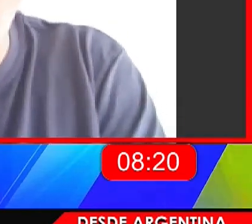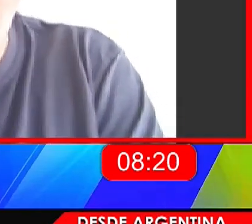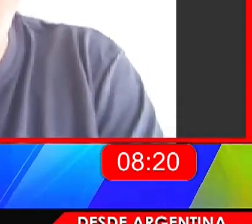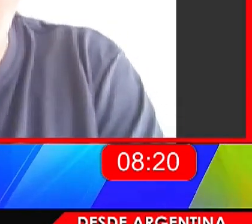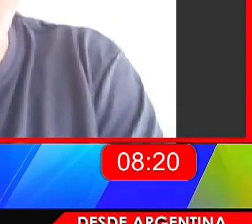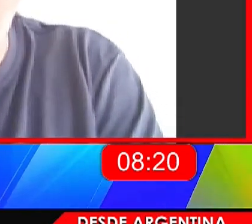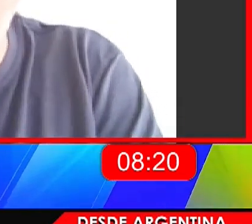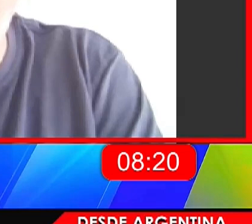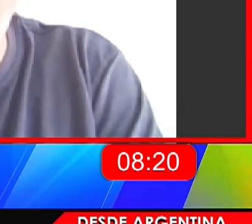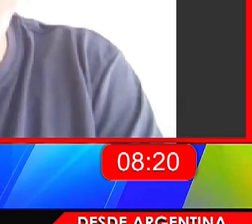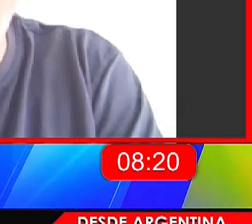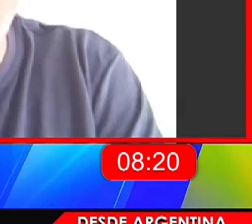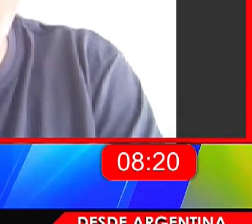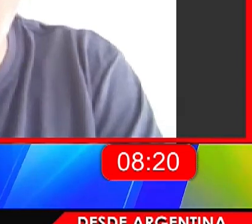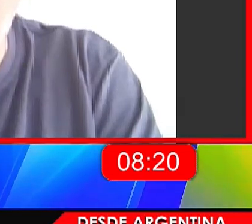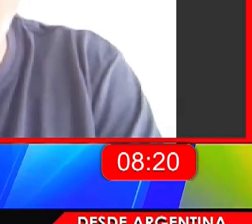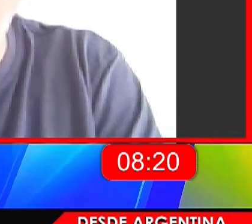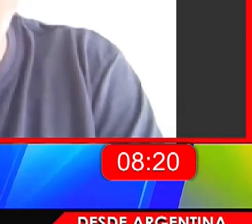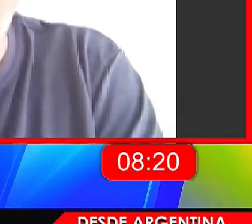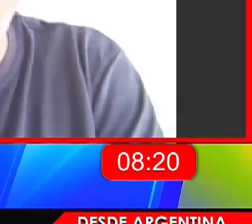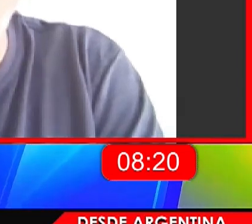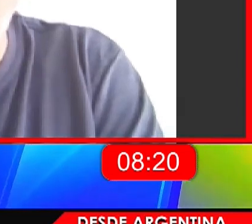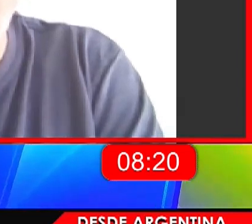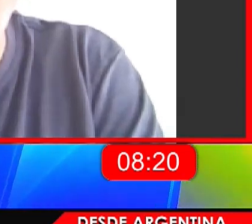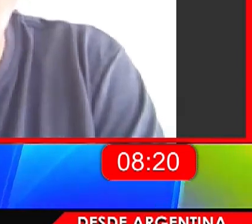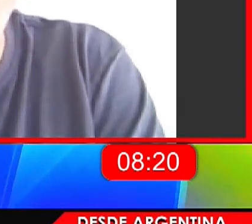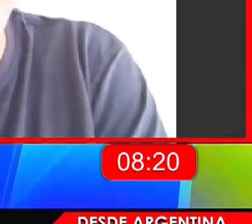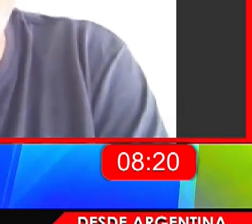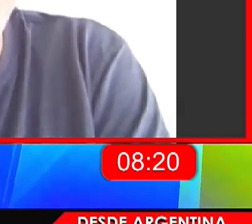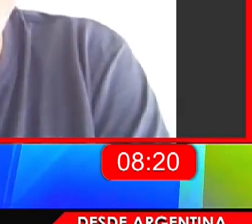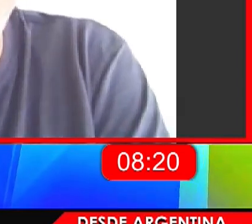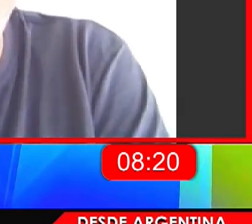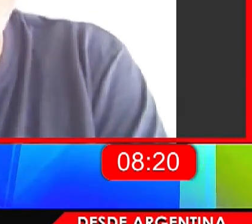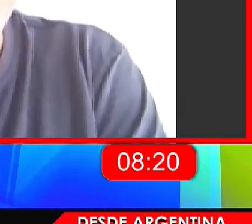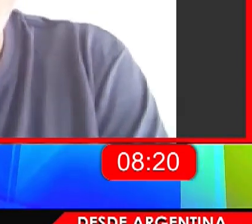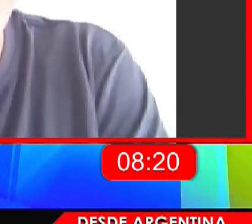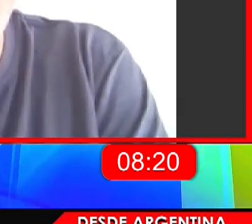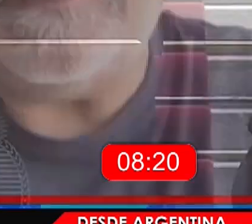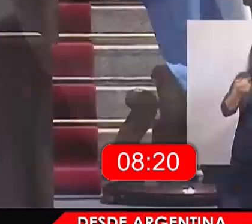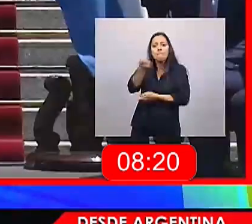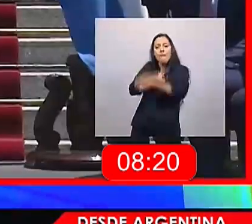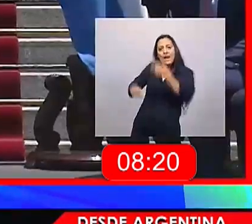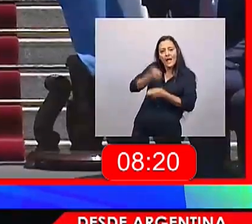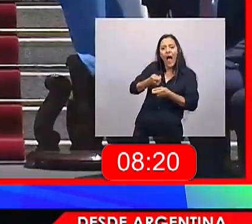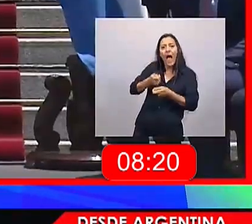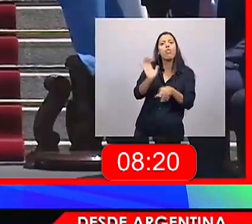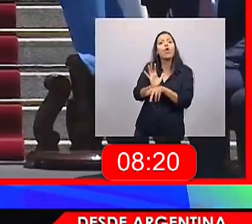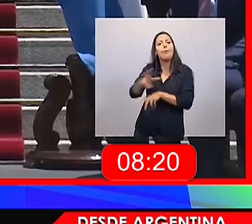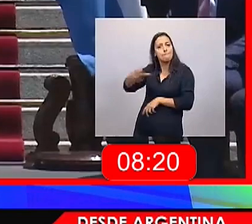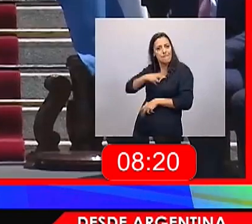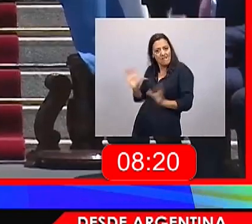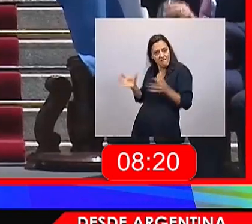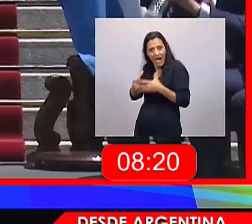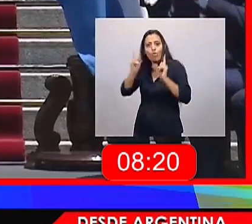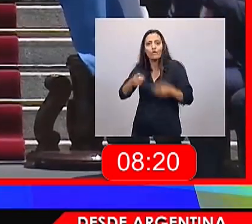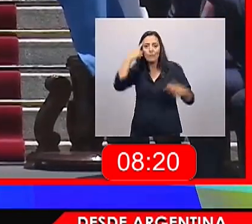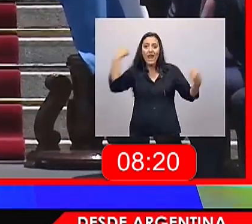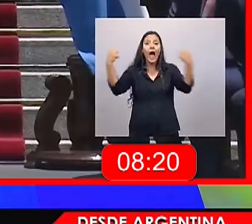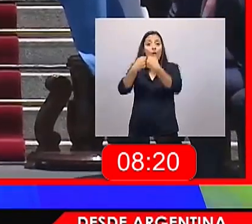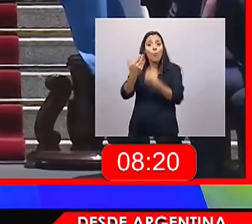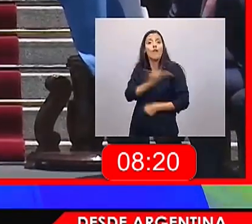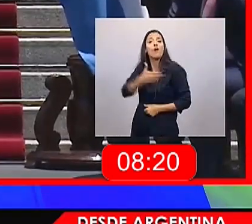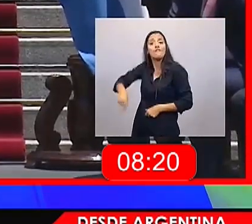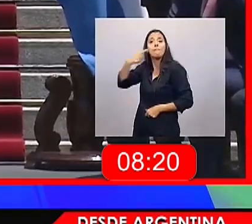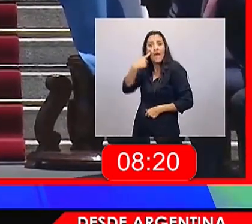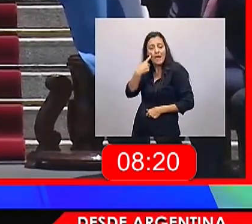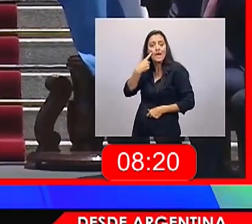El punto es si se llena la administración de parientes o no. Digo, Karina Milei no es que ahora aparece,